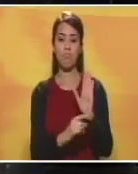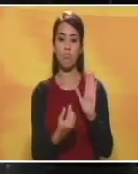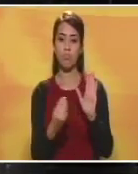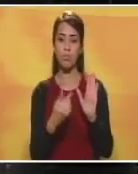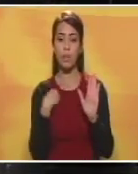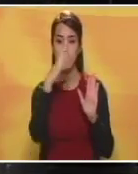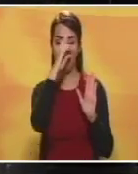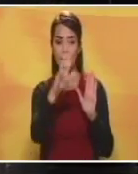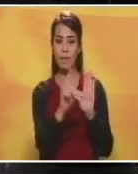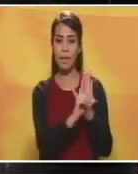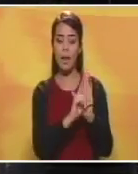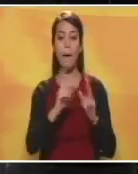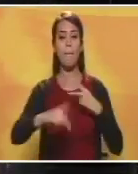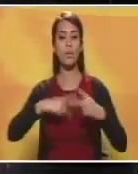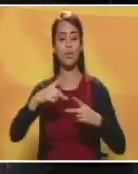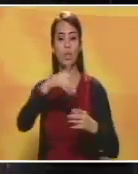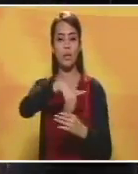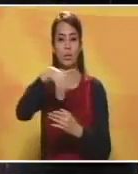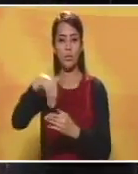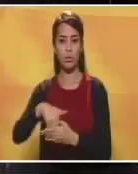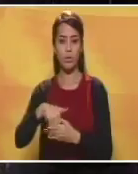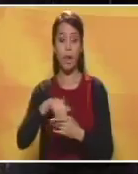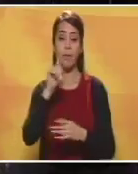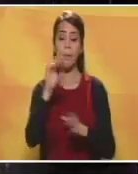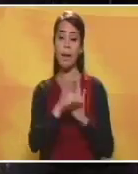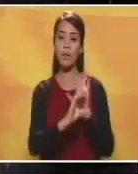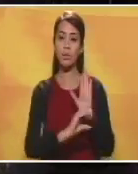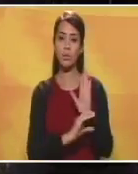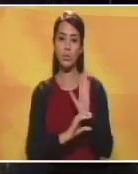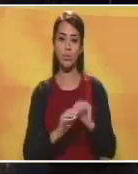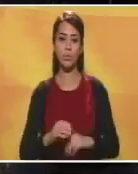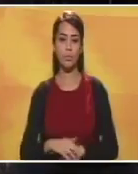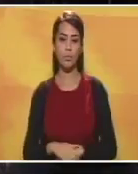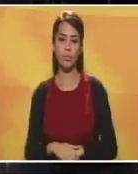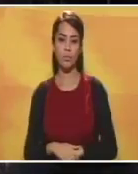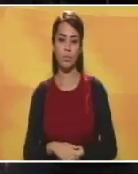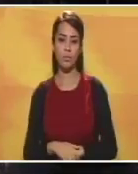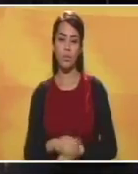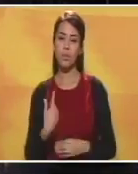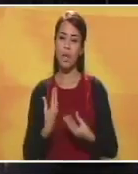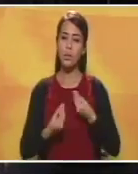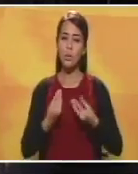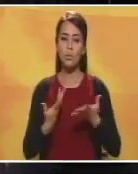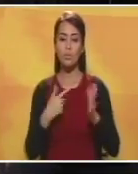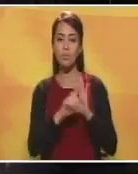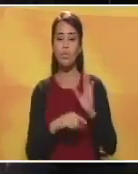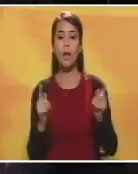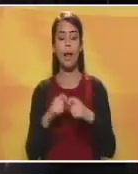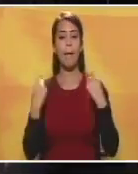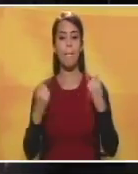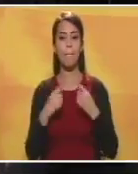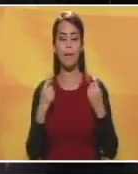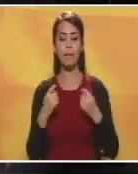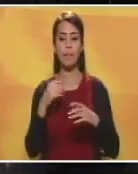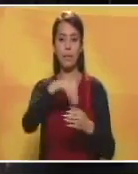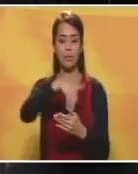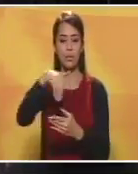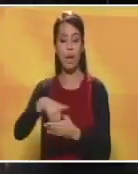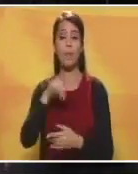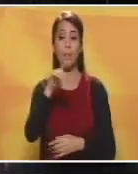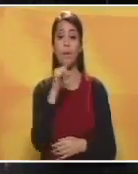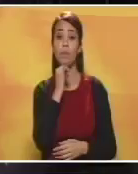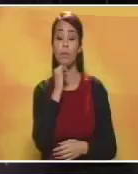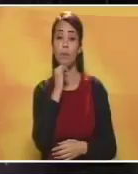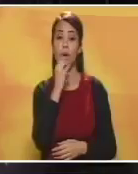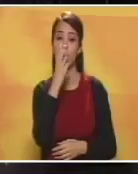de la ley de procesos electorales y de la Constitución en cuanto a lo que es las regulaciones de la campaña electoral. También